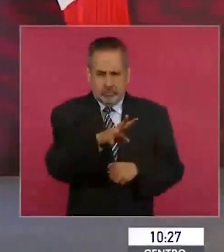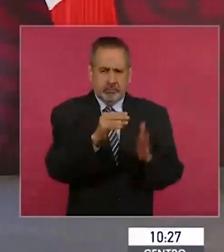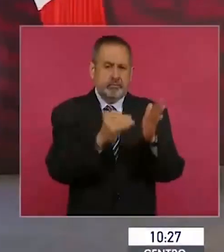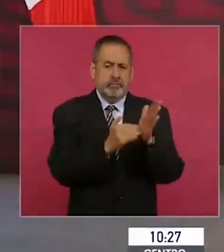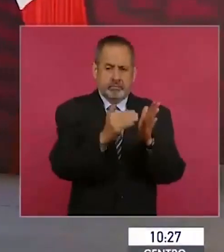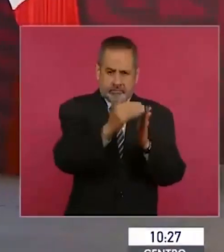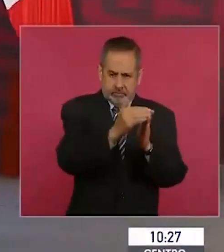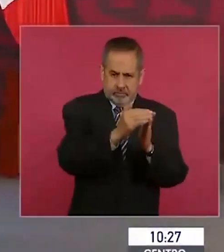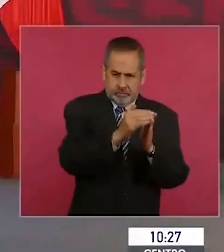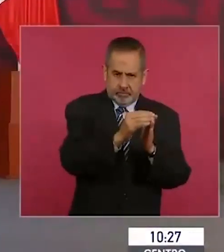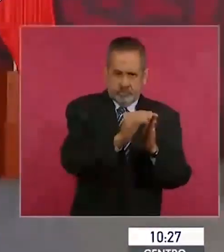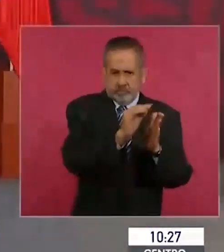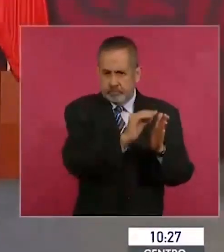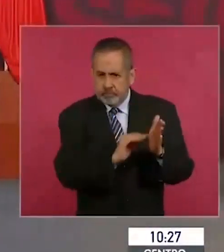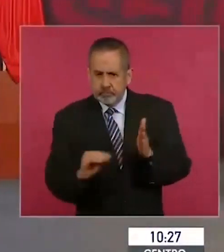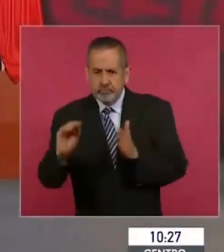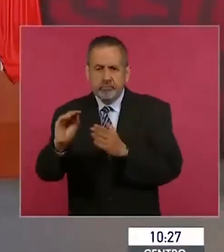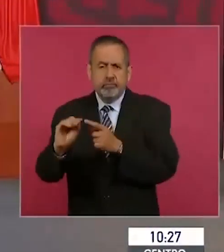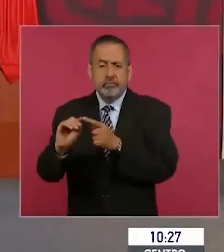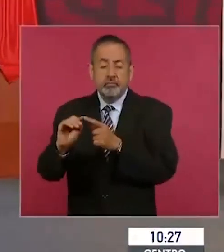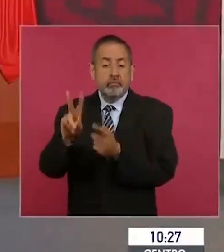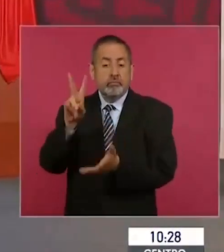millones a